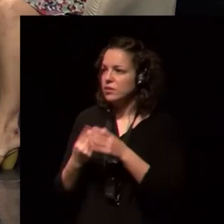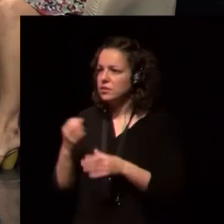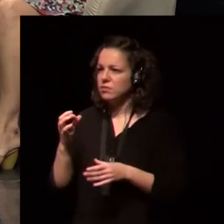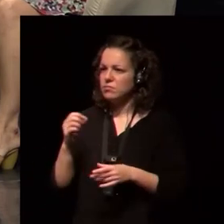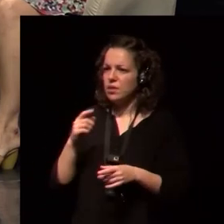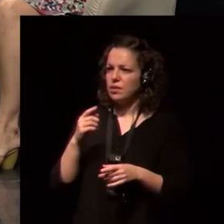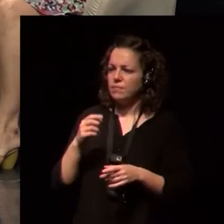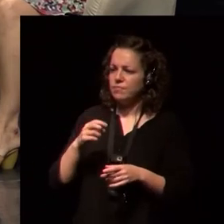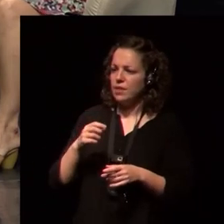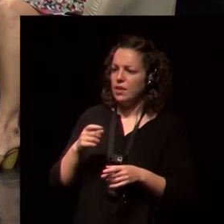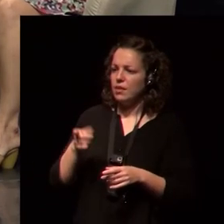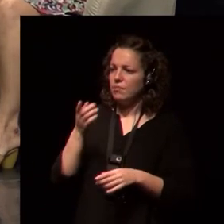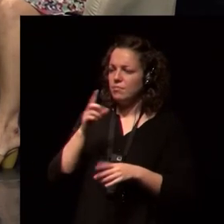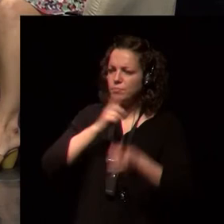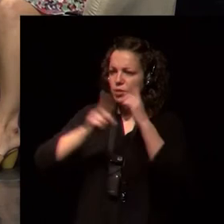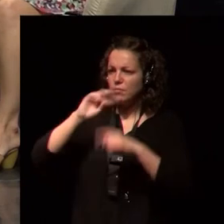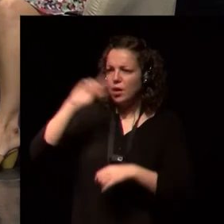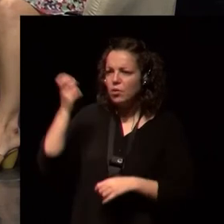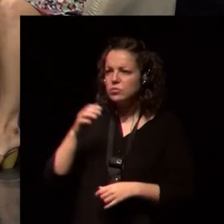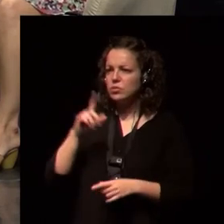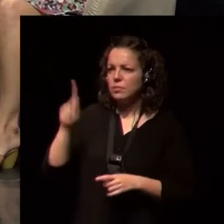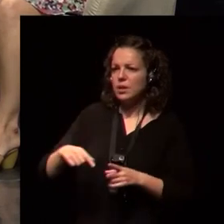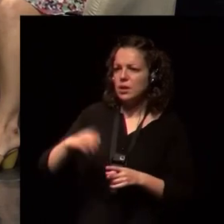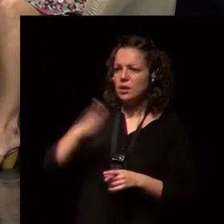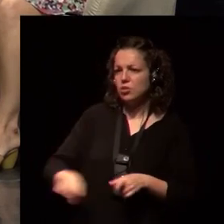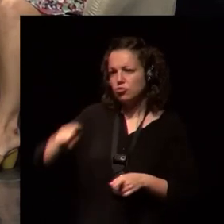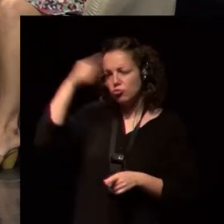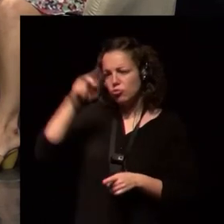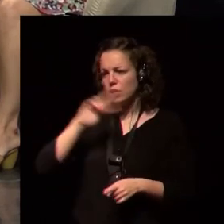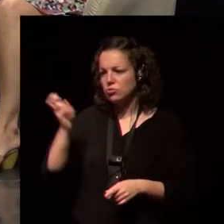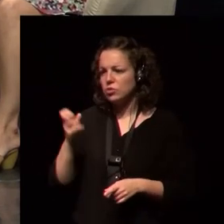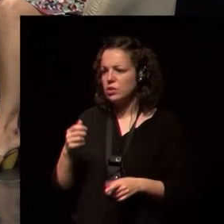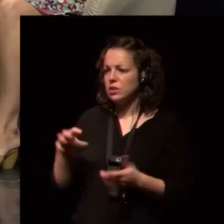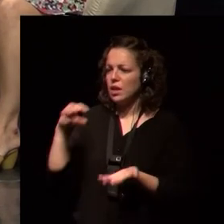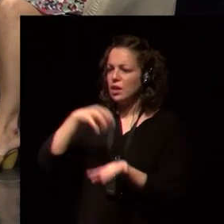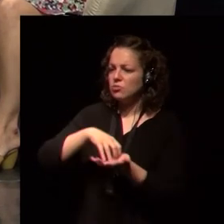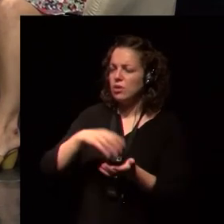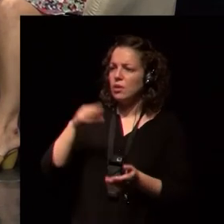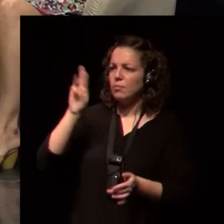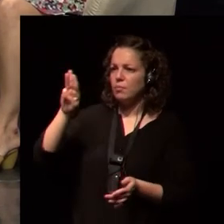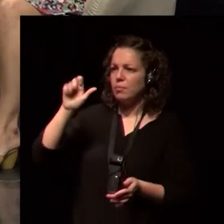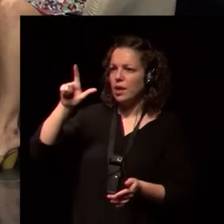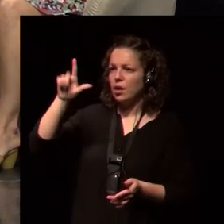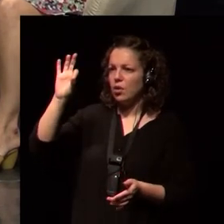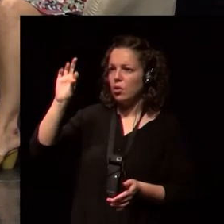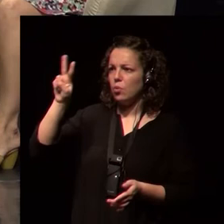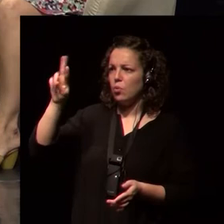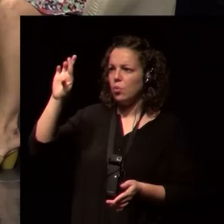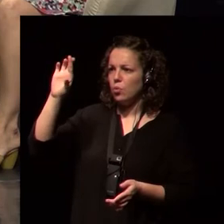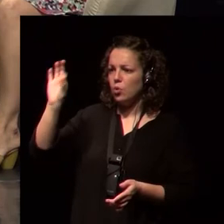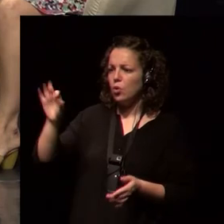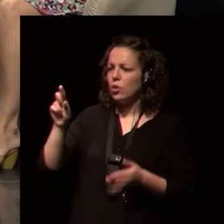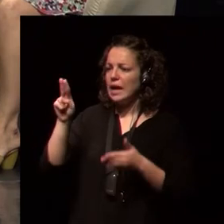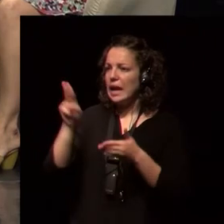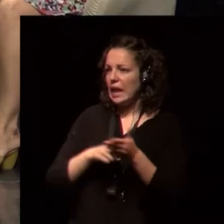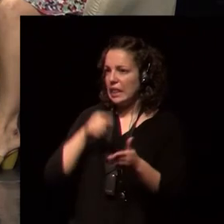otras dificultades, grandes dificultades de todo ser, niños de otras culturas, en la Escuela del Pelogro, que está en Galicia. Y quisiera